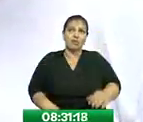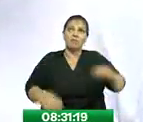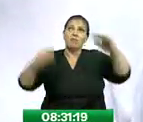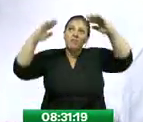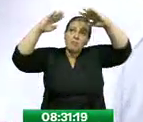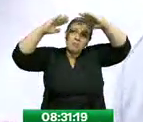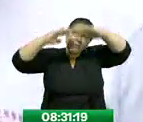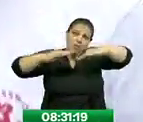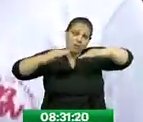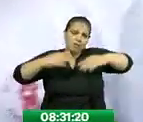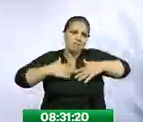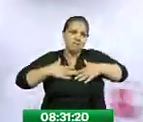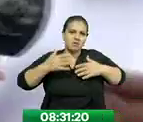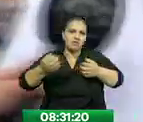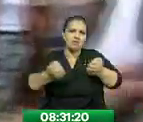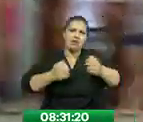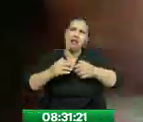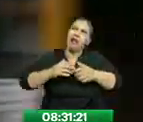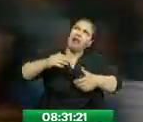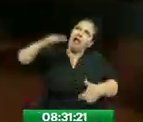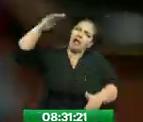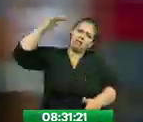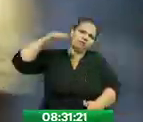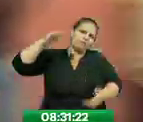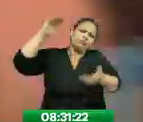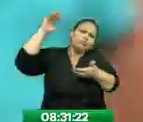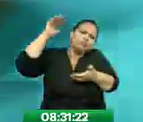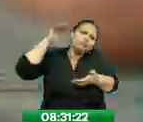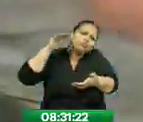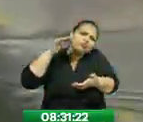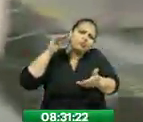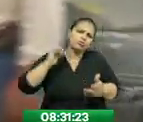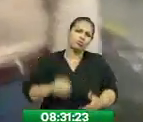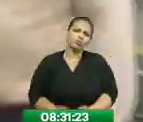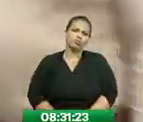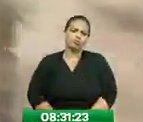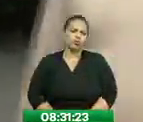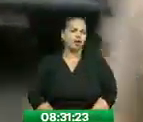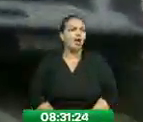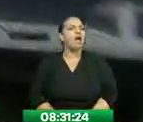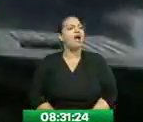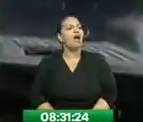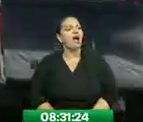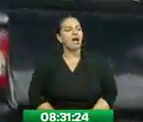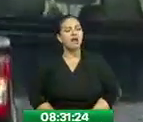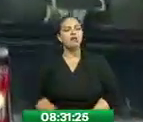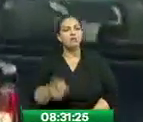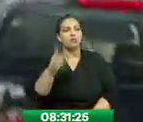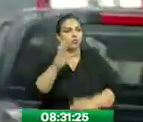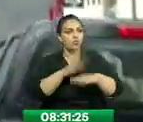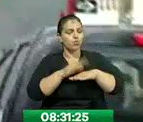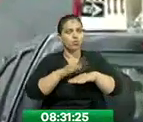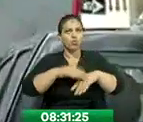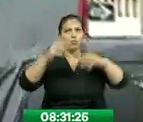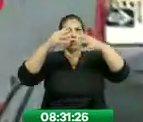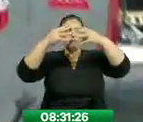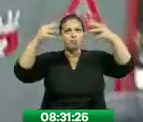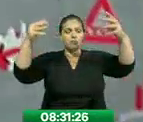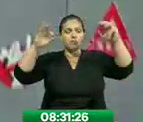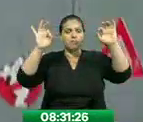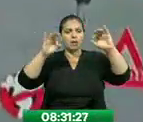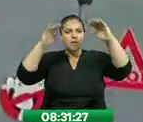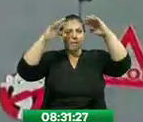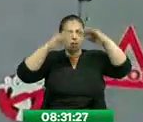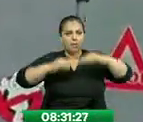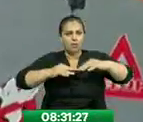contenedor. Es un pequeño nomás de... ¿Usted considera entonces que los cables estaban bajos y por eso el accidente? Sí, uno se viene con